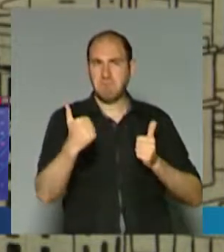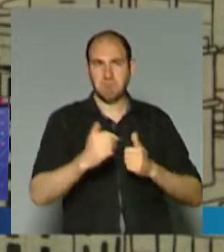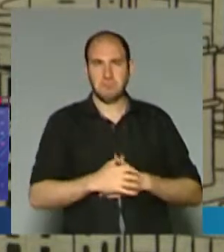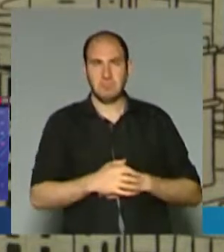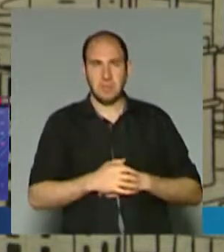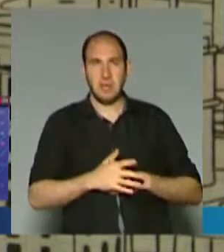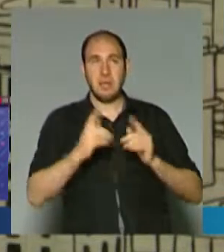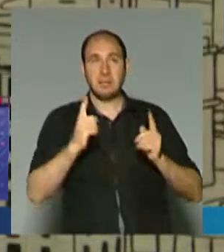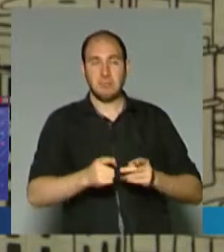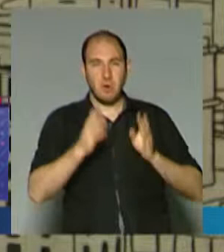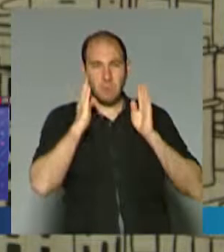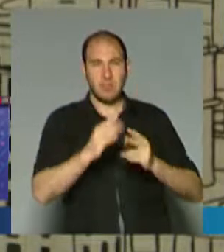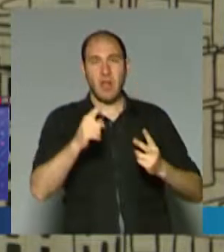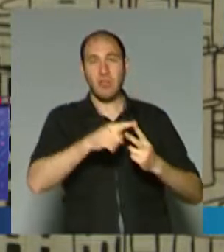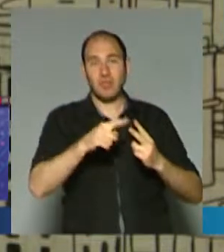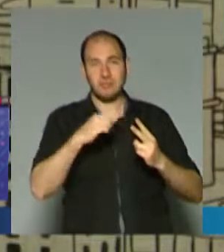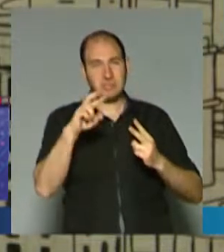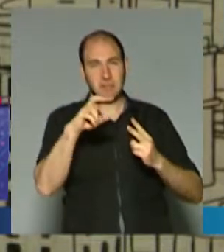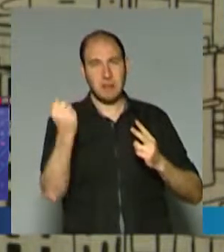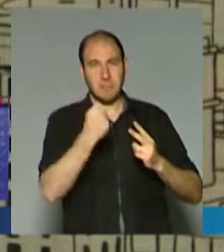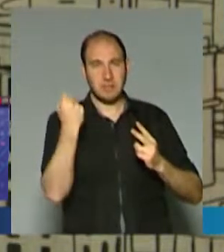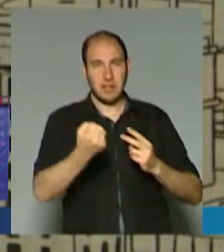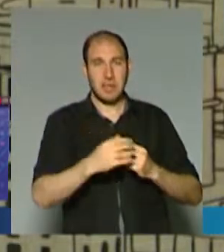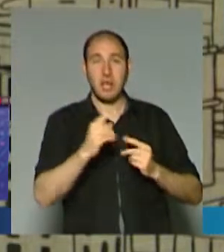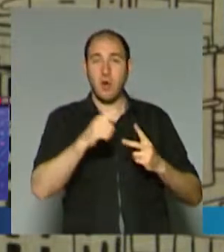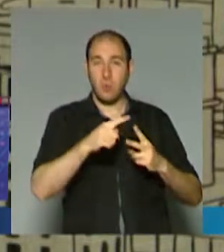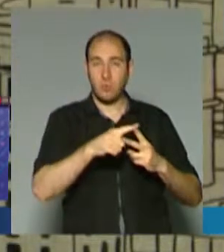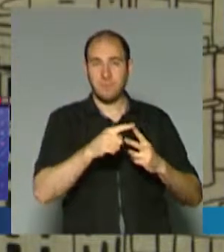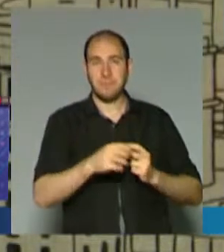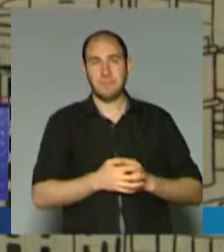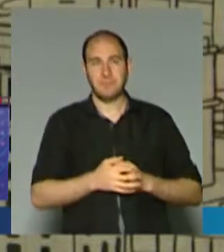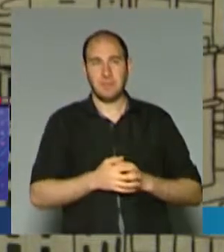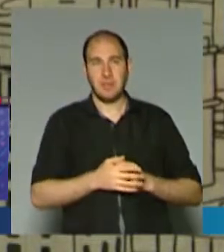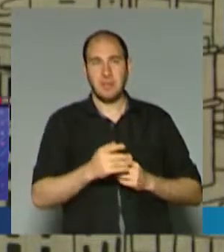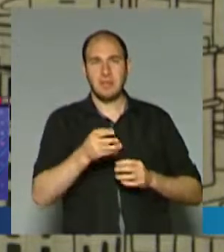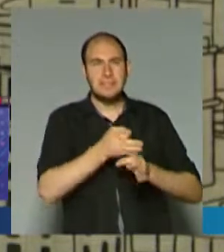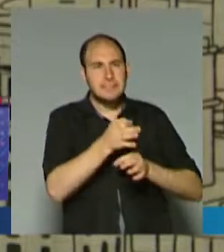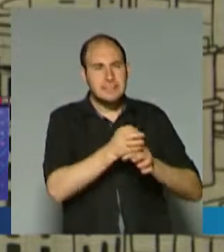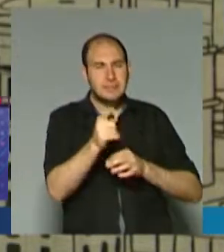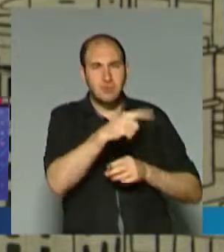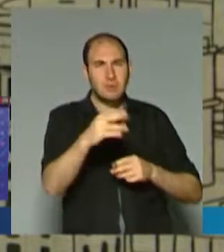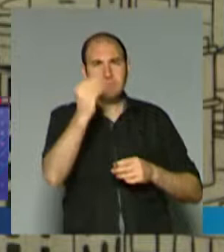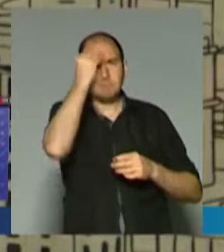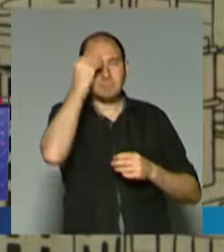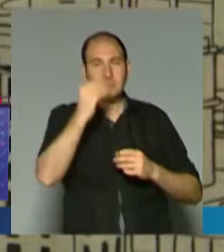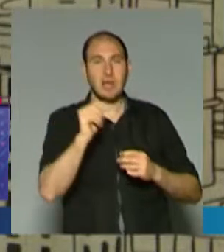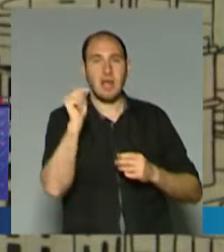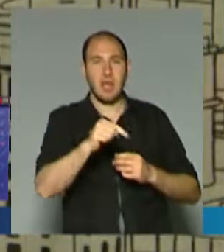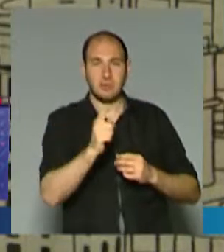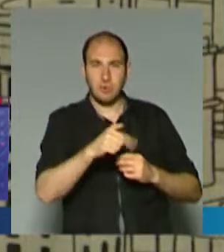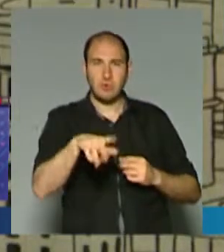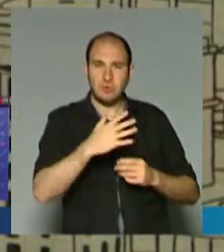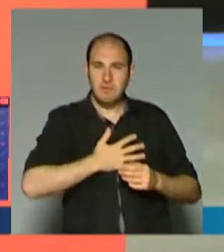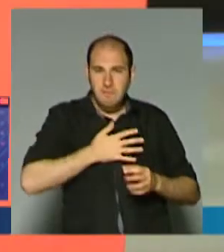que también hace hincapié en dos temas fundamentales. Uno es la sensibilización en la temática, que realmente tenemos